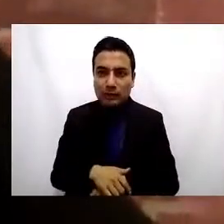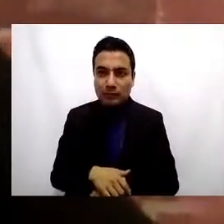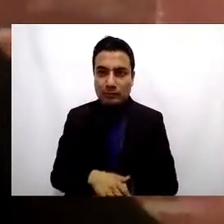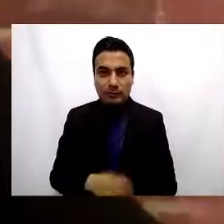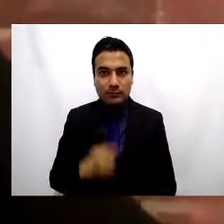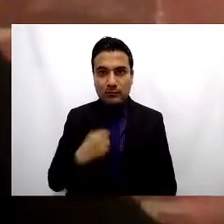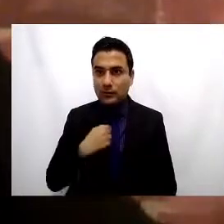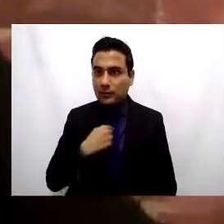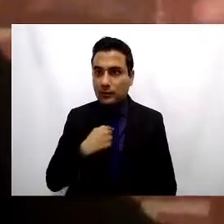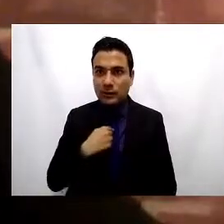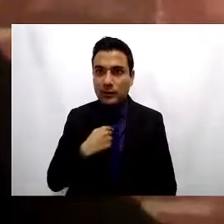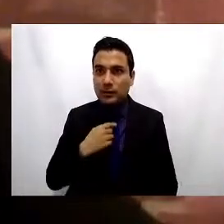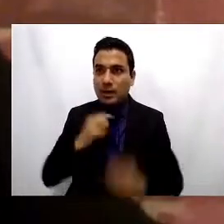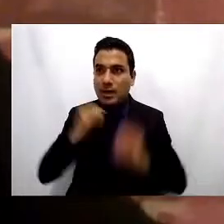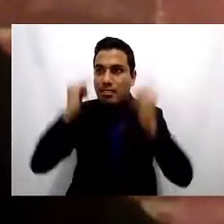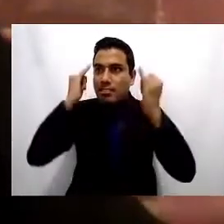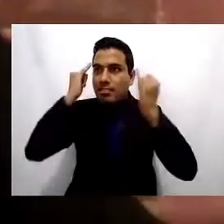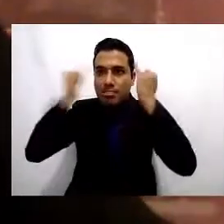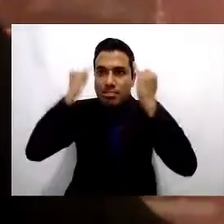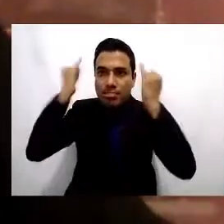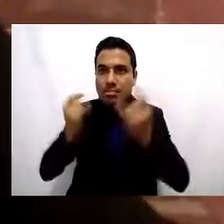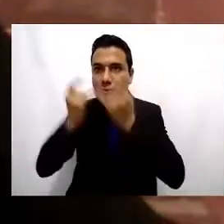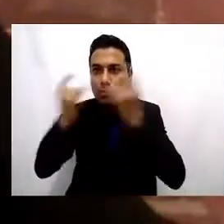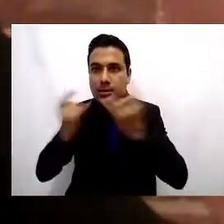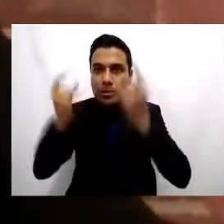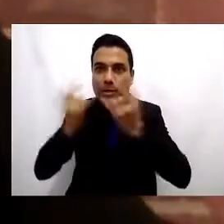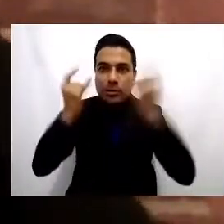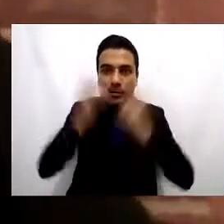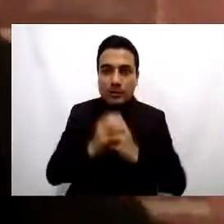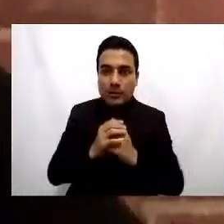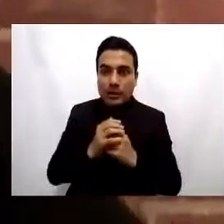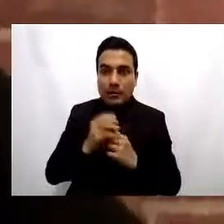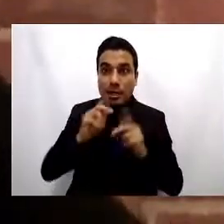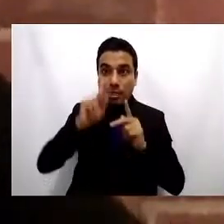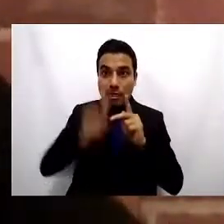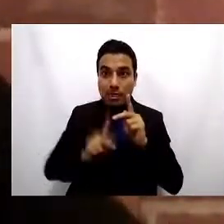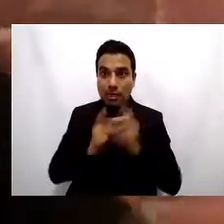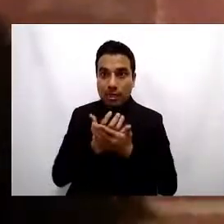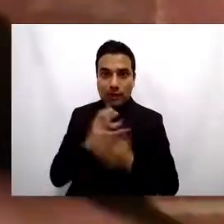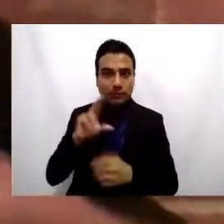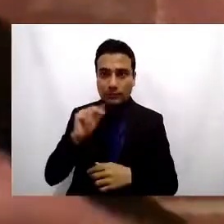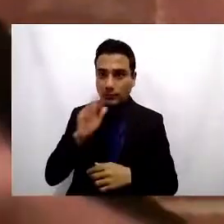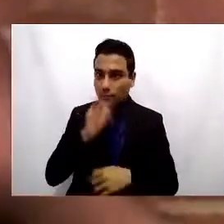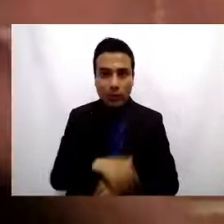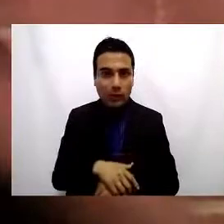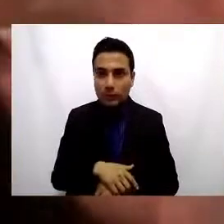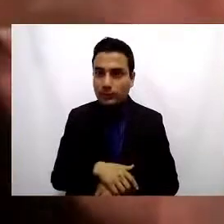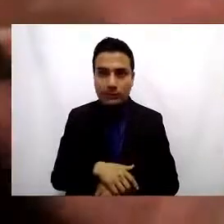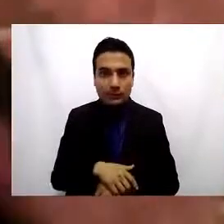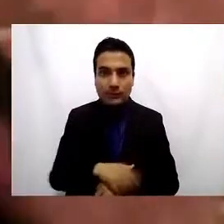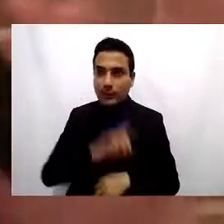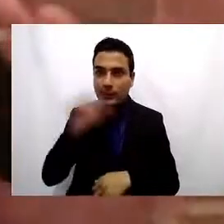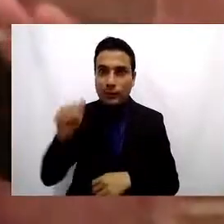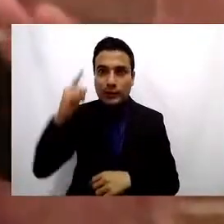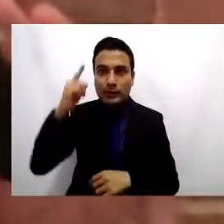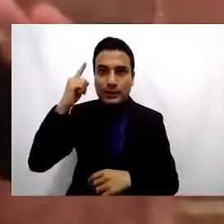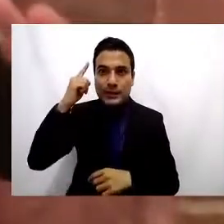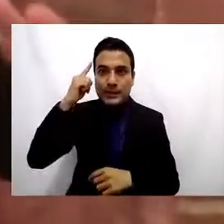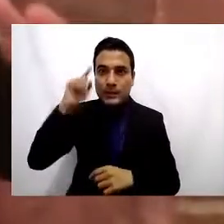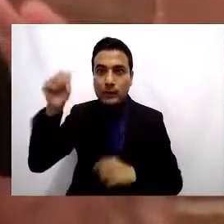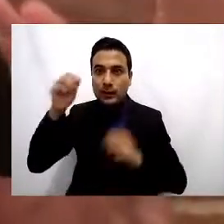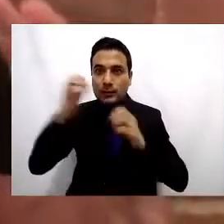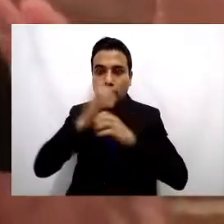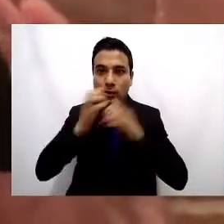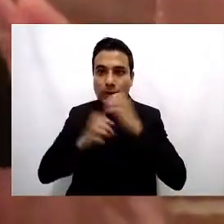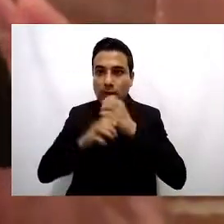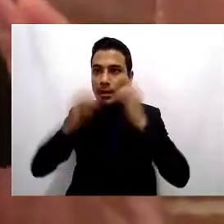de pensar en ficción, porque si paro tengo la sensación de que la cabeza me lleva a pensar otras cosas.